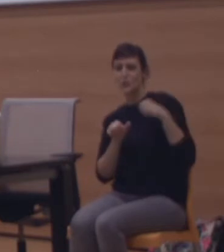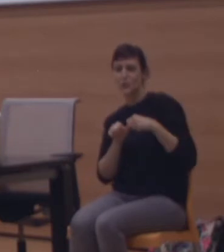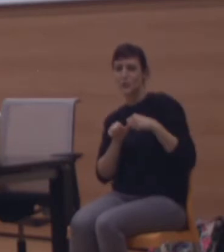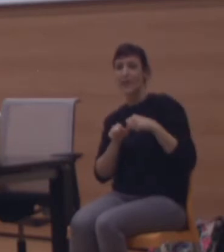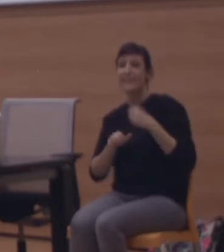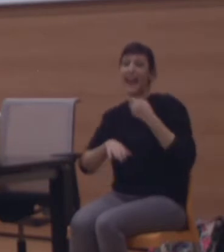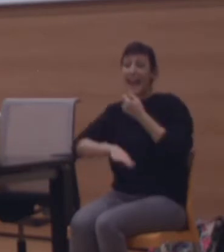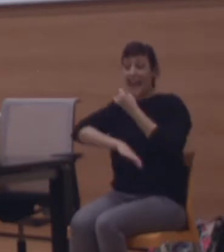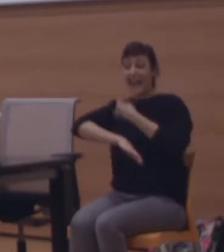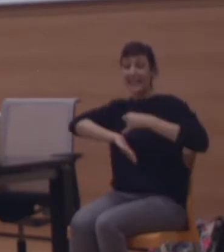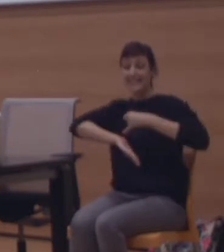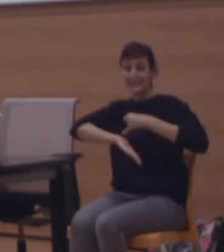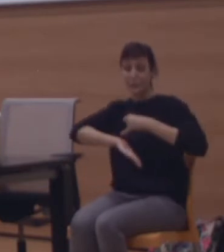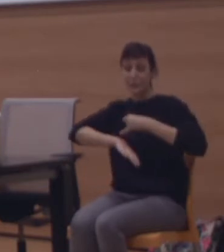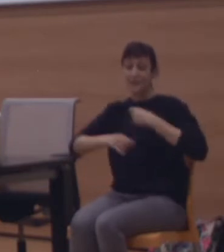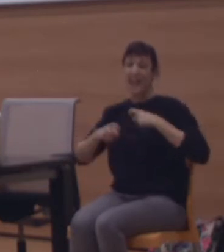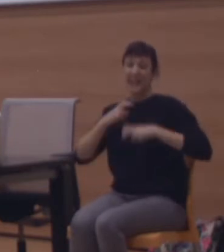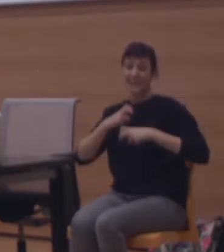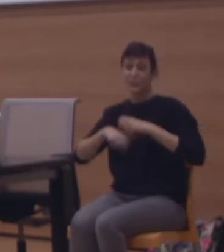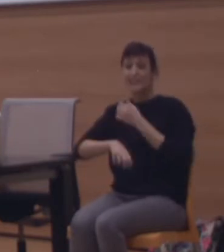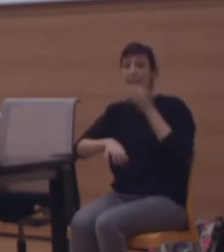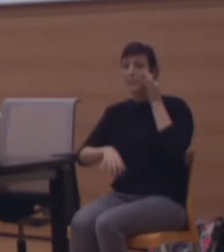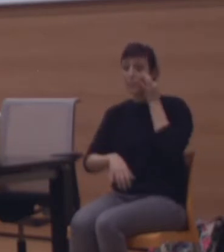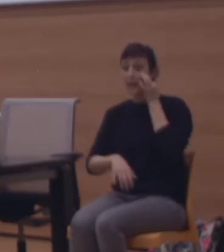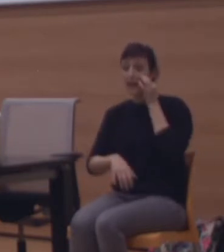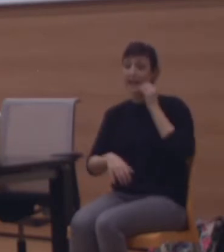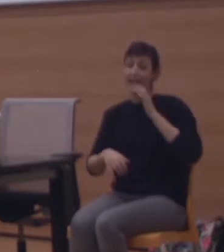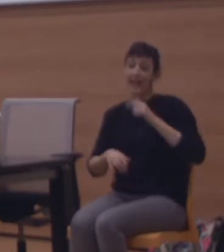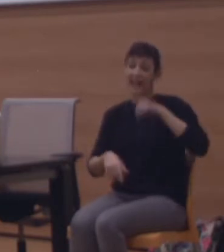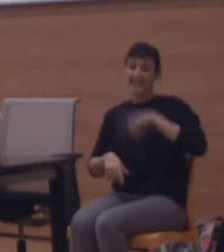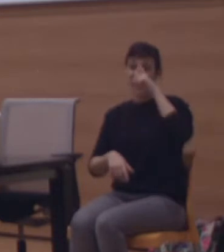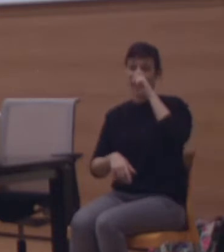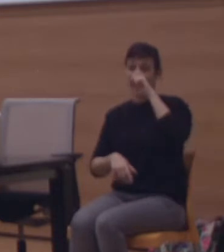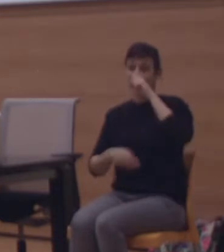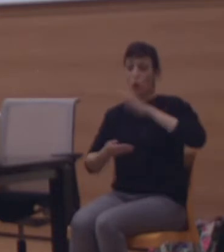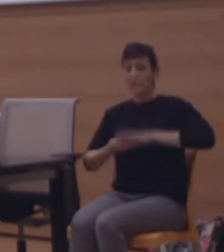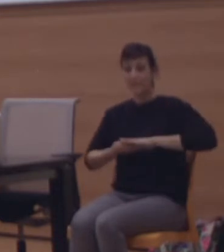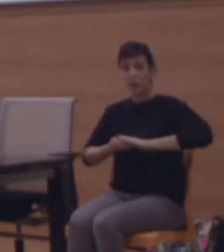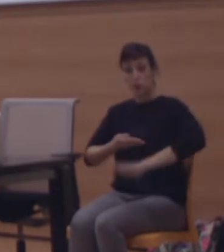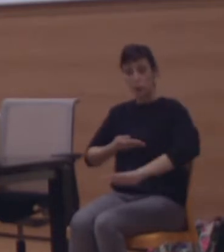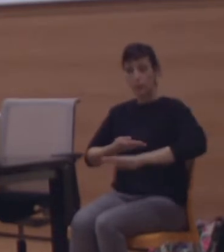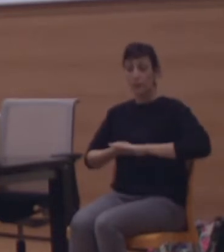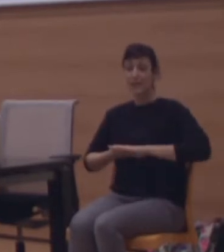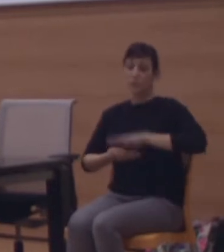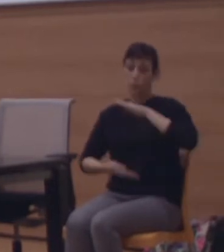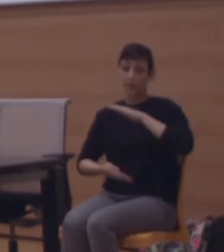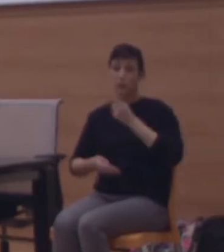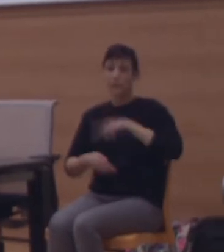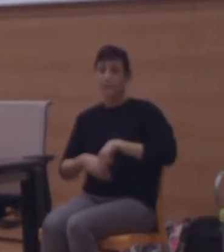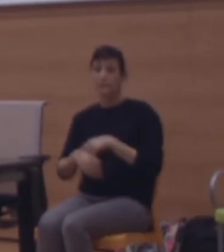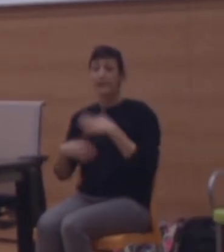la piel. Este año lo hemos centrado en lesiones en miembros inferiores y relacionados más bien con procesos diabéticos y focalizado